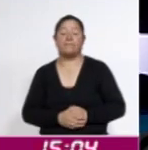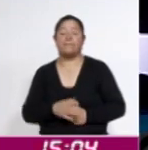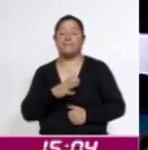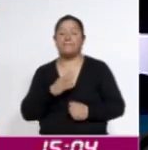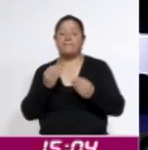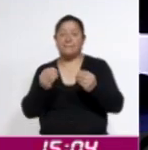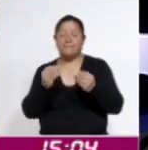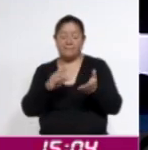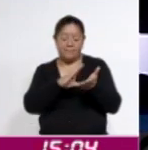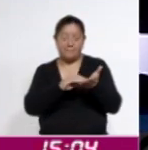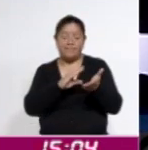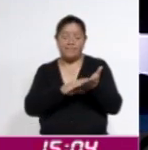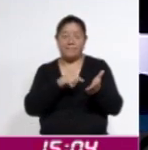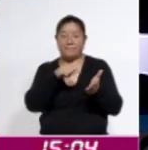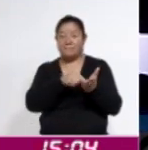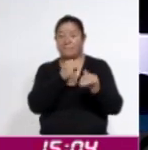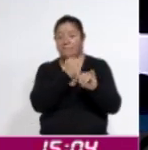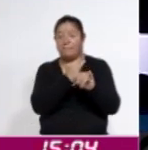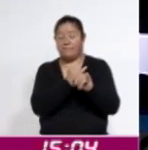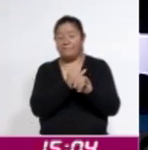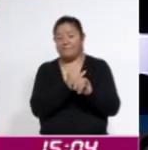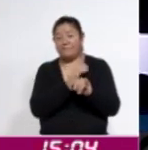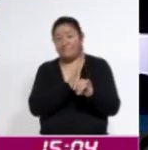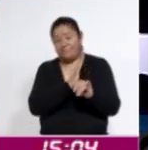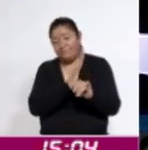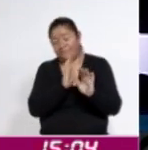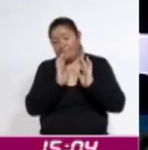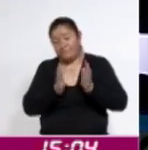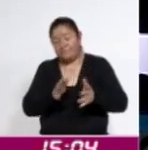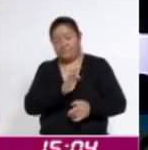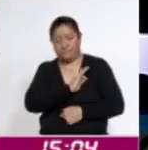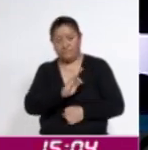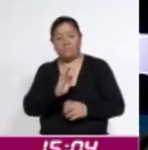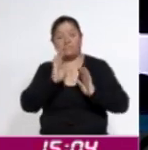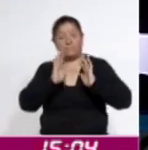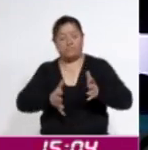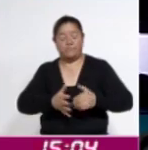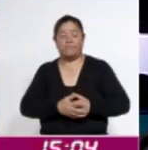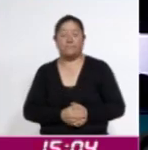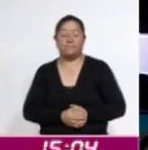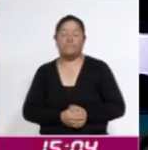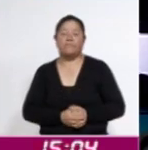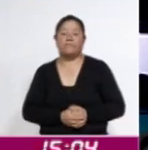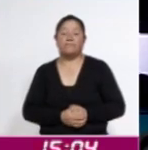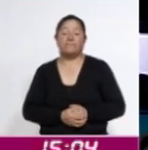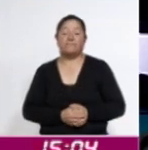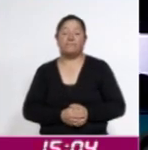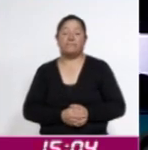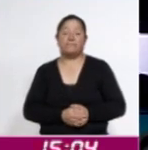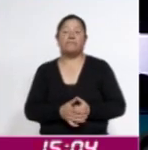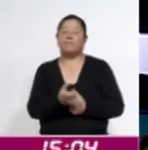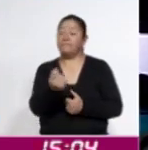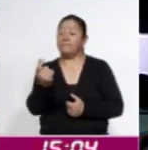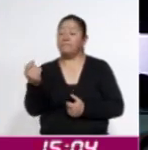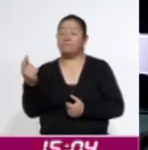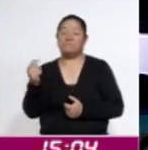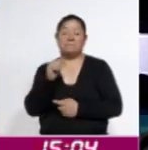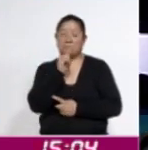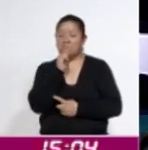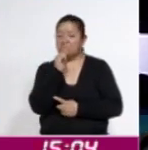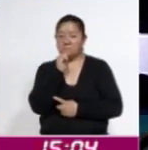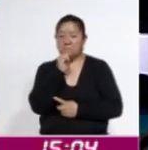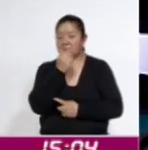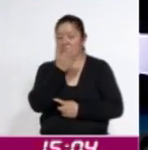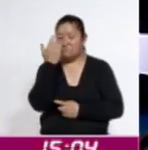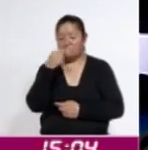de trámites que ya se hacen a través de la internet. Así es que hay sectores que aún no están involucrados